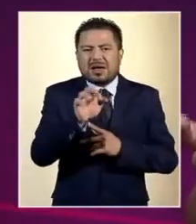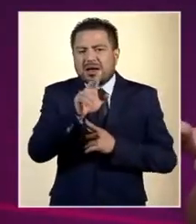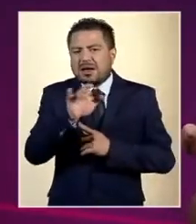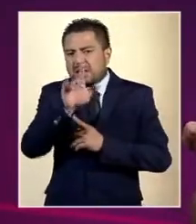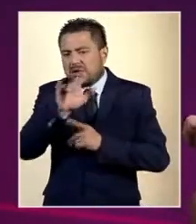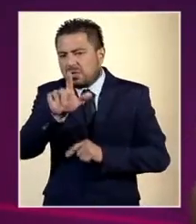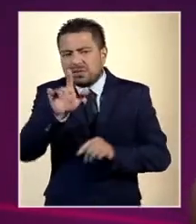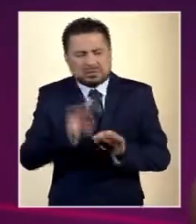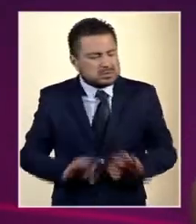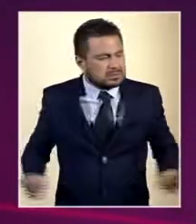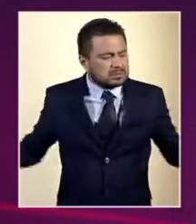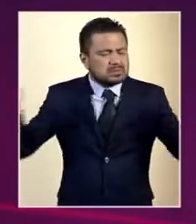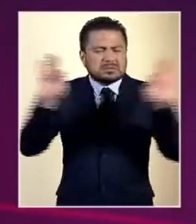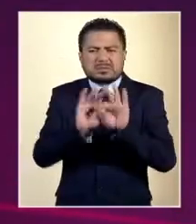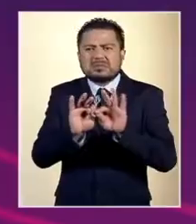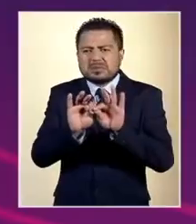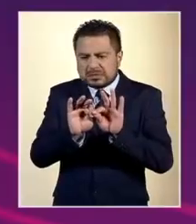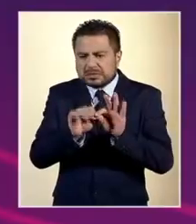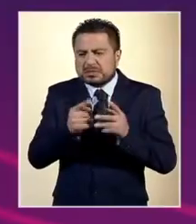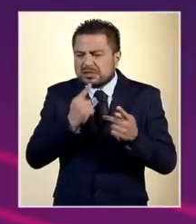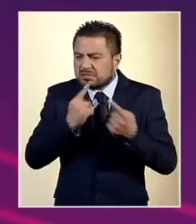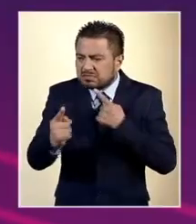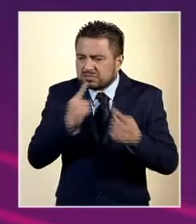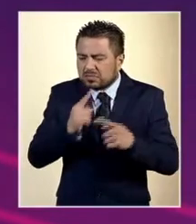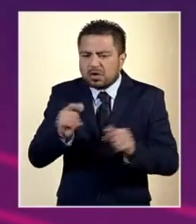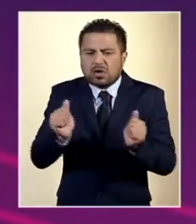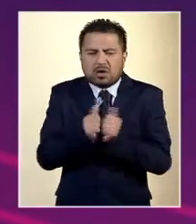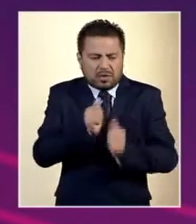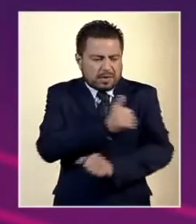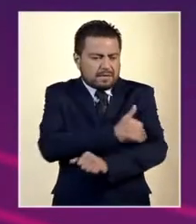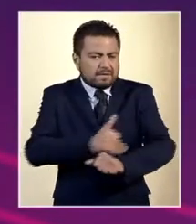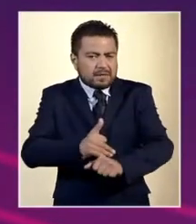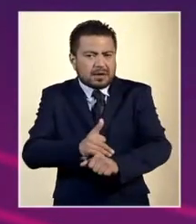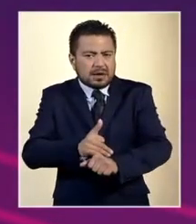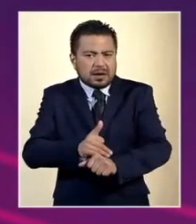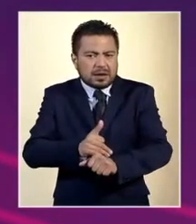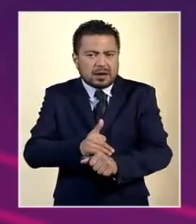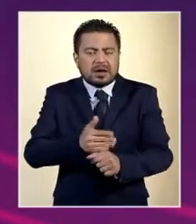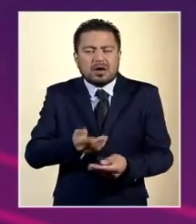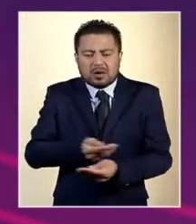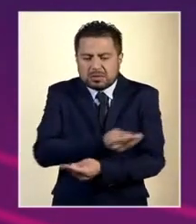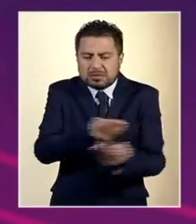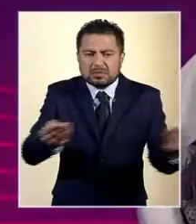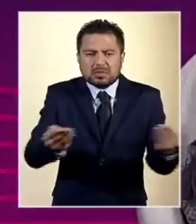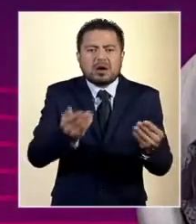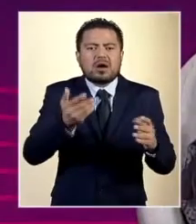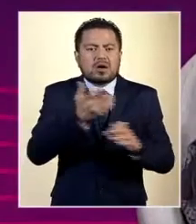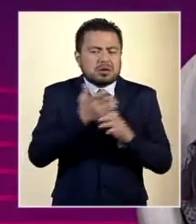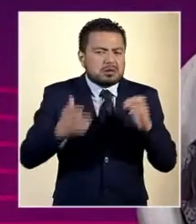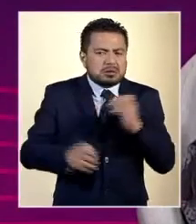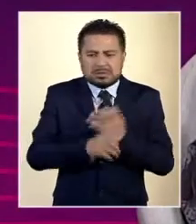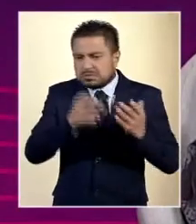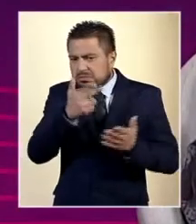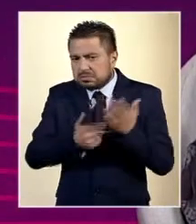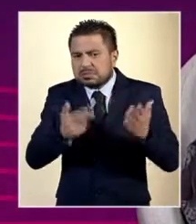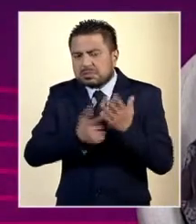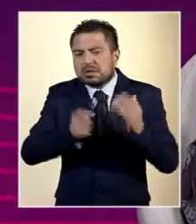es importante empezar a dialogar con las familias, ofrecer herramientas